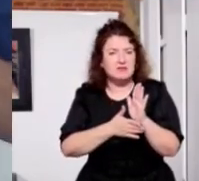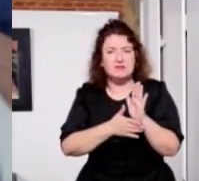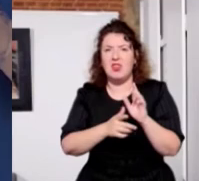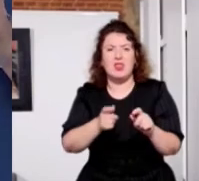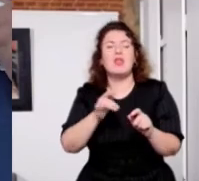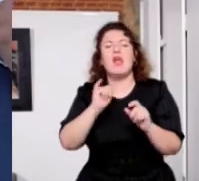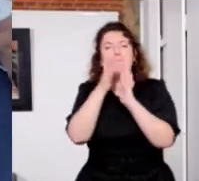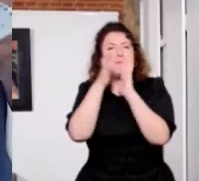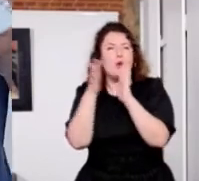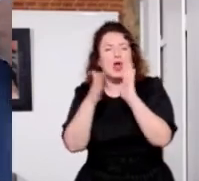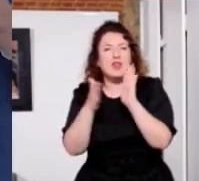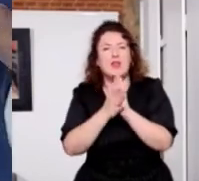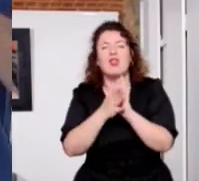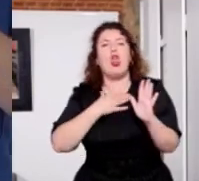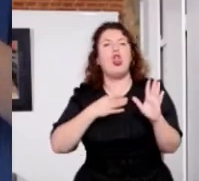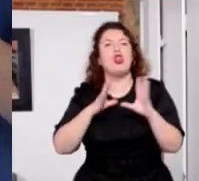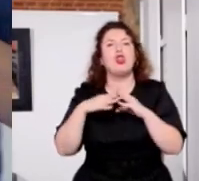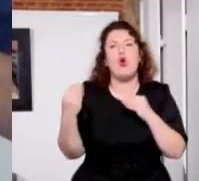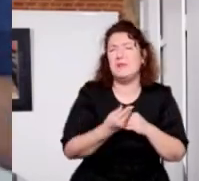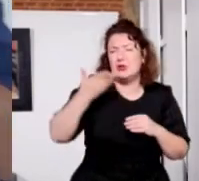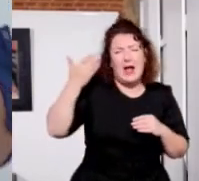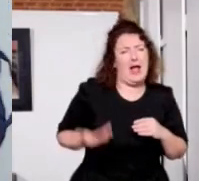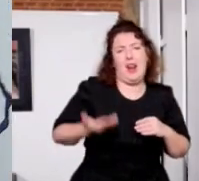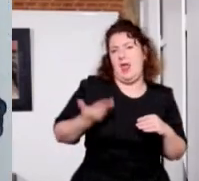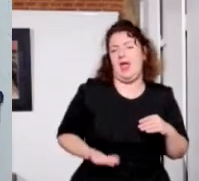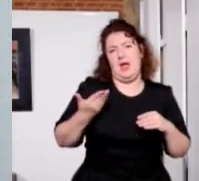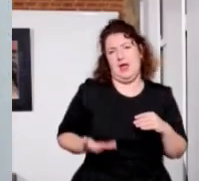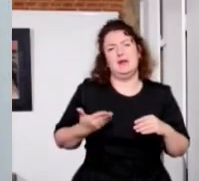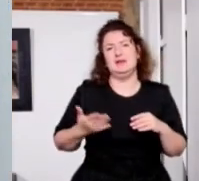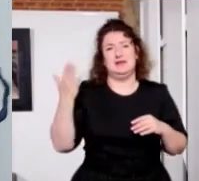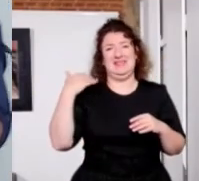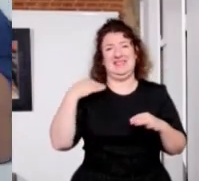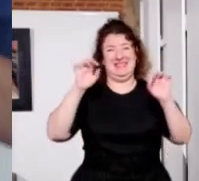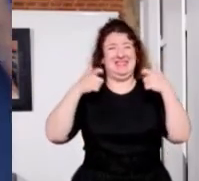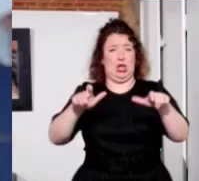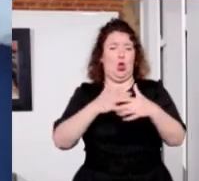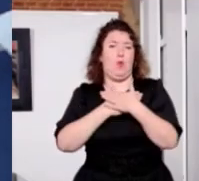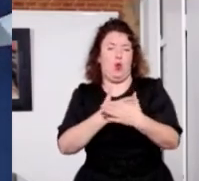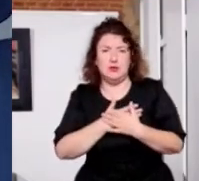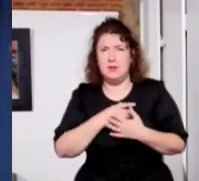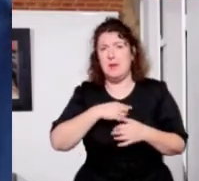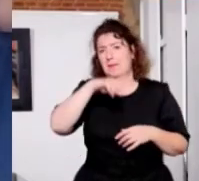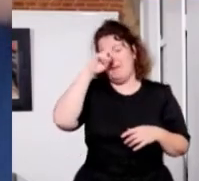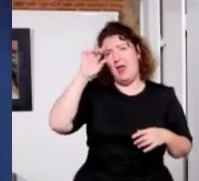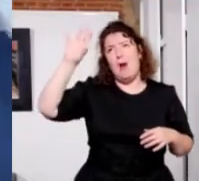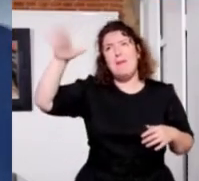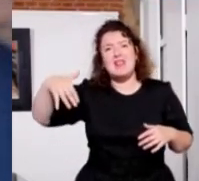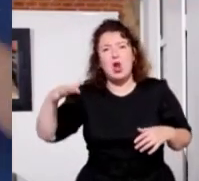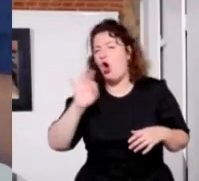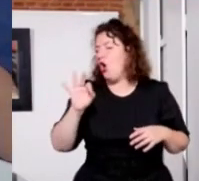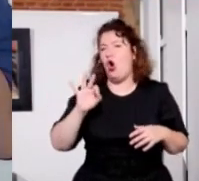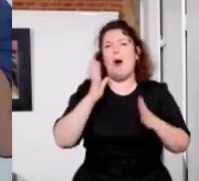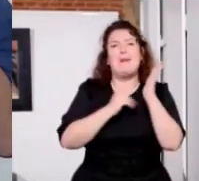esté nutrida de los documentos clave que se han editado y publicado en el sector. Pero no solo en Madrid, o en Barcelona, o